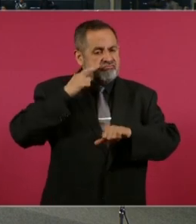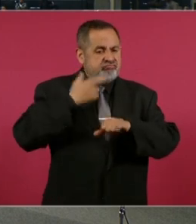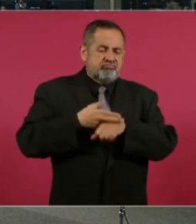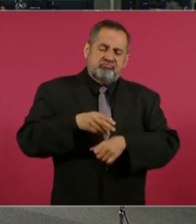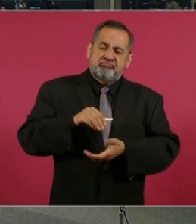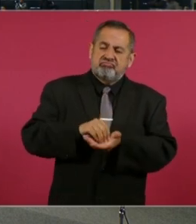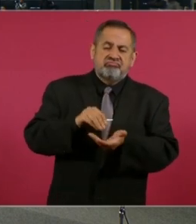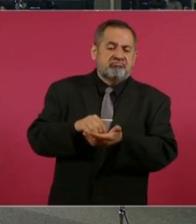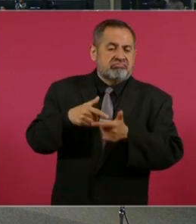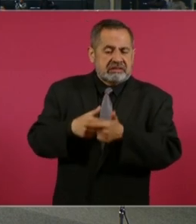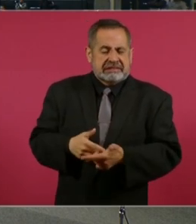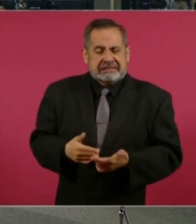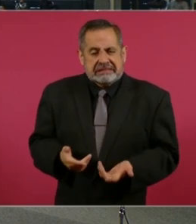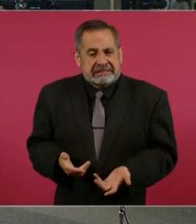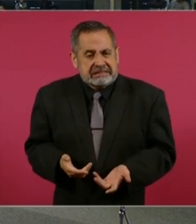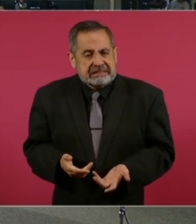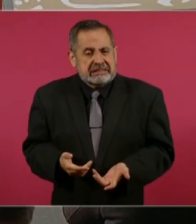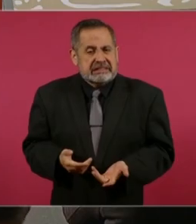no podemos